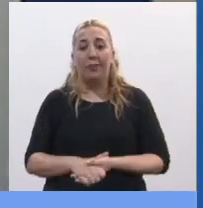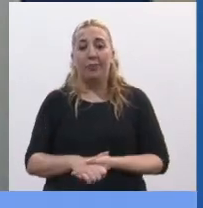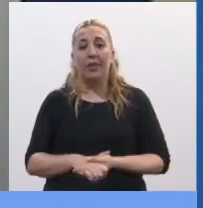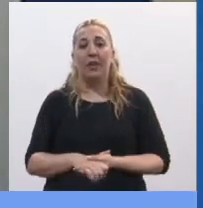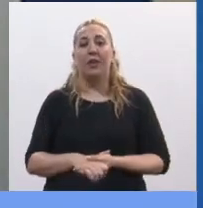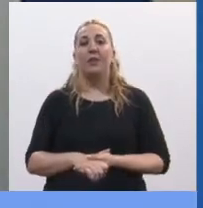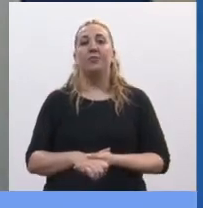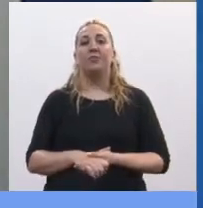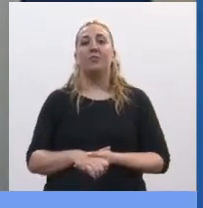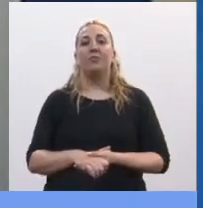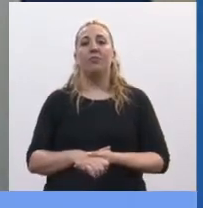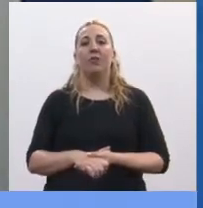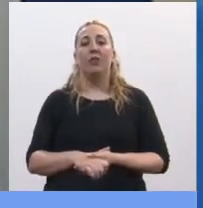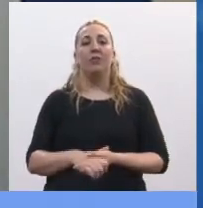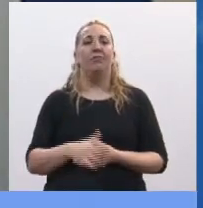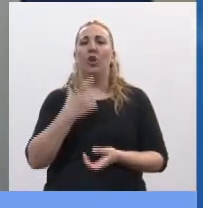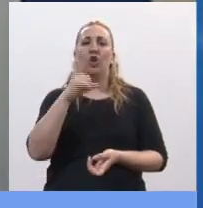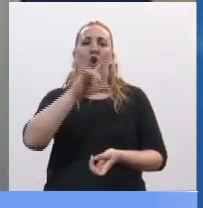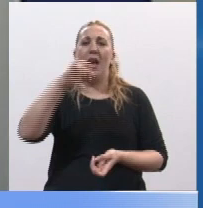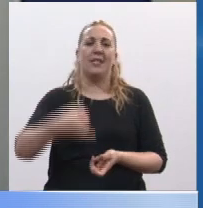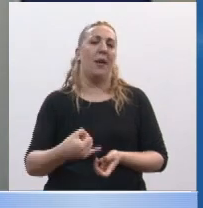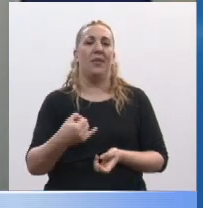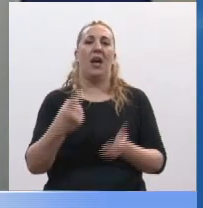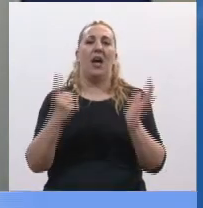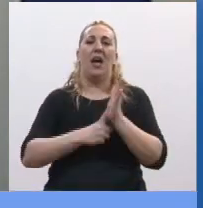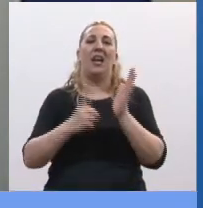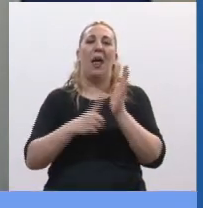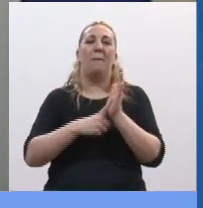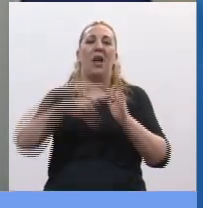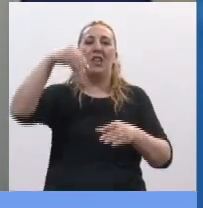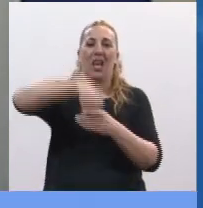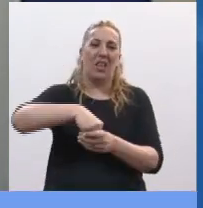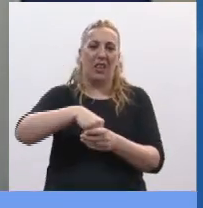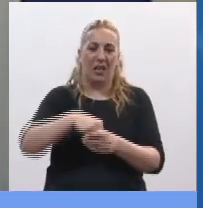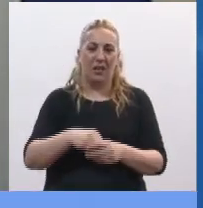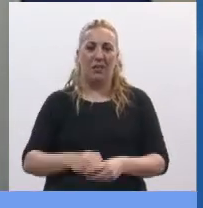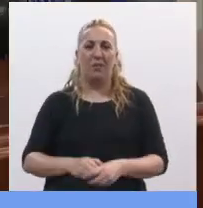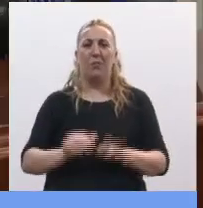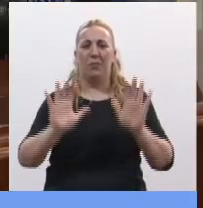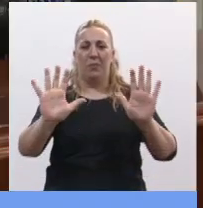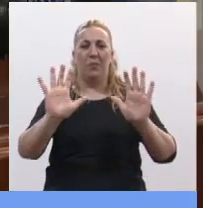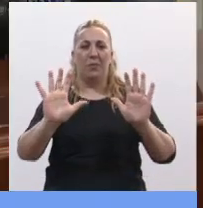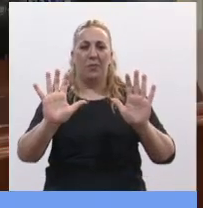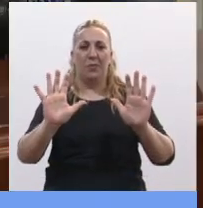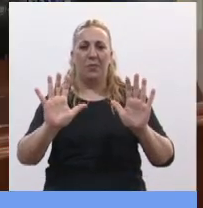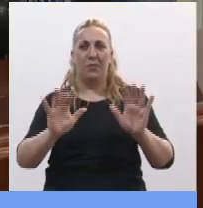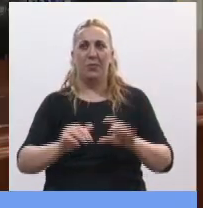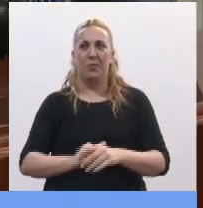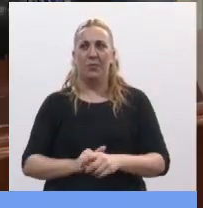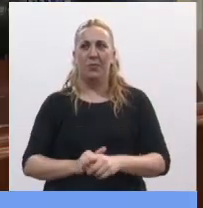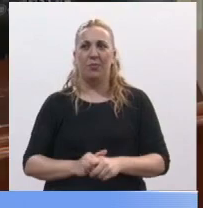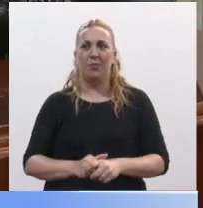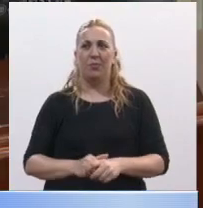oposición, además de producir lecturas inaceptables del reglamento interno que nos regentea... Espere.